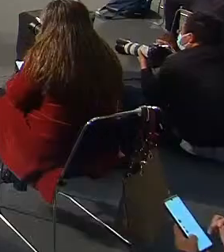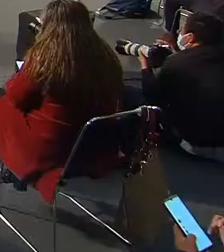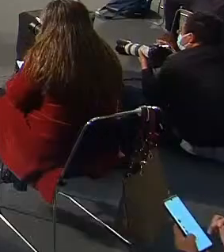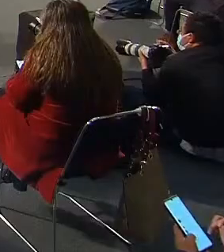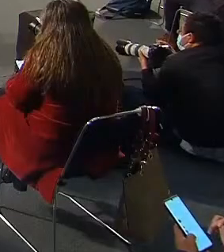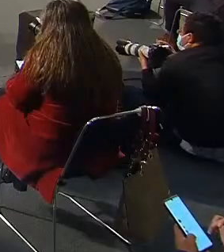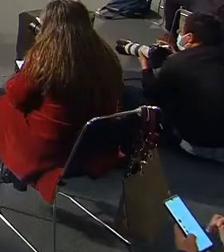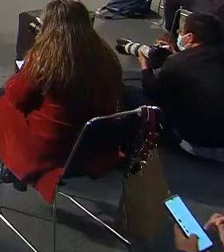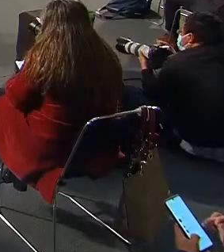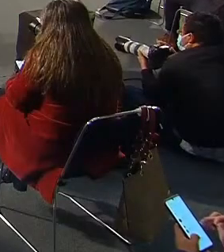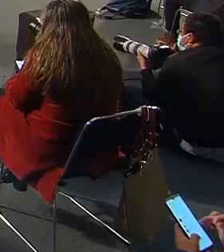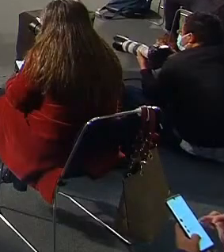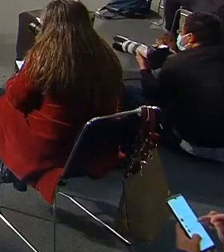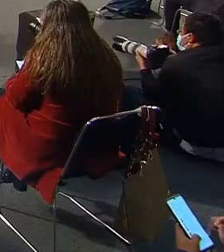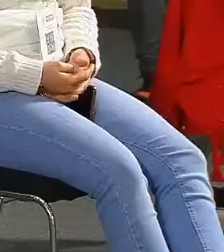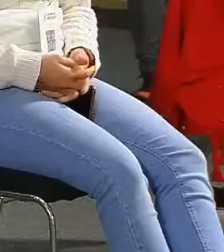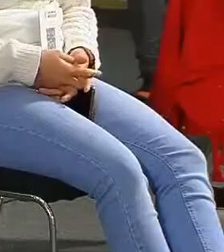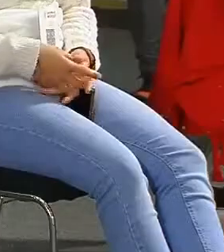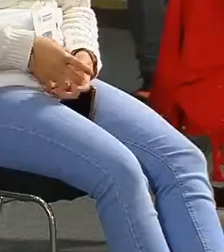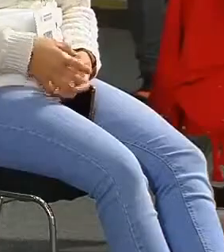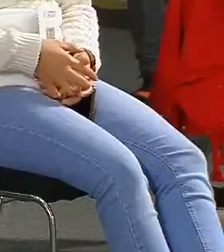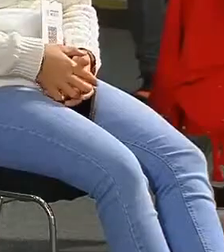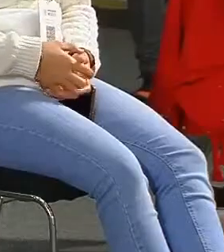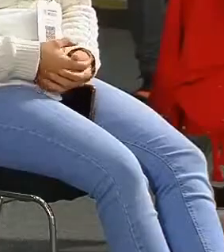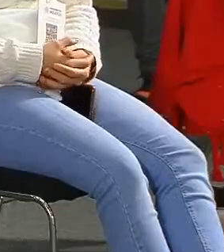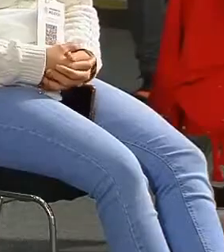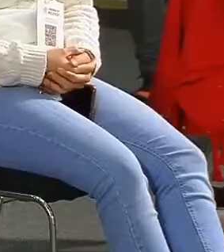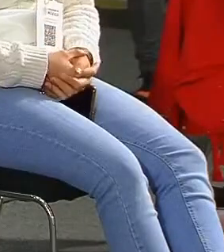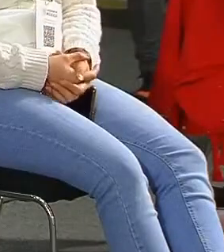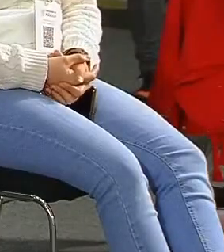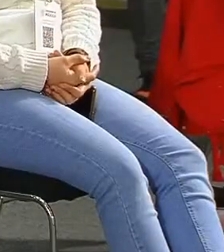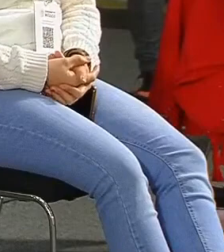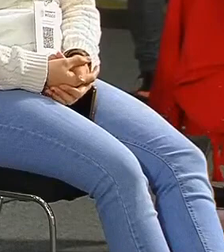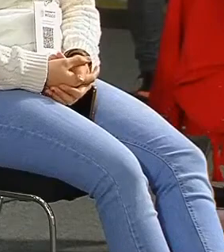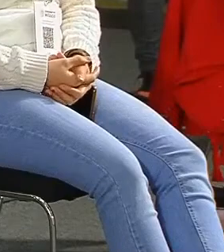¿usted hubiera gustado ver que se realizara la marcha?